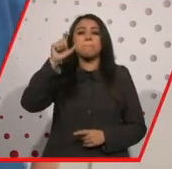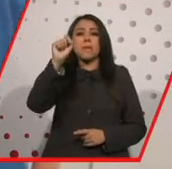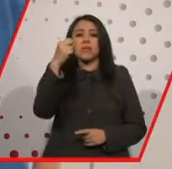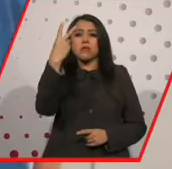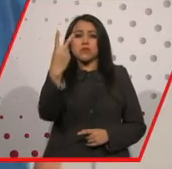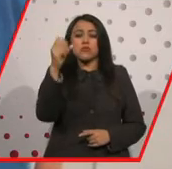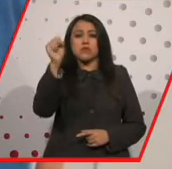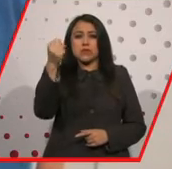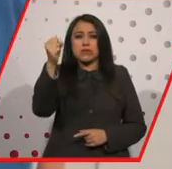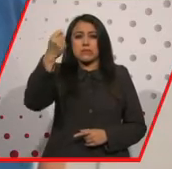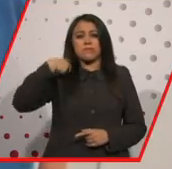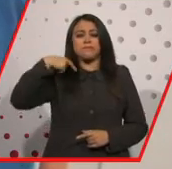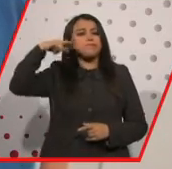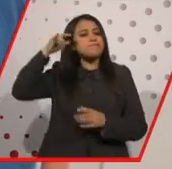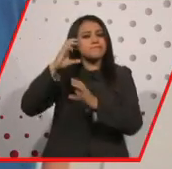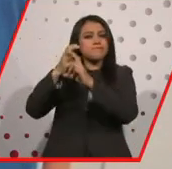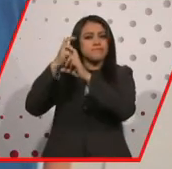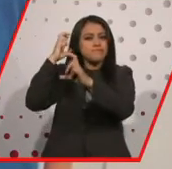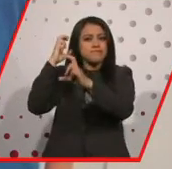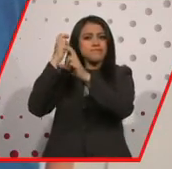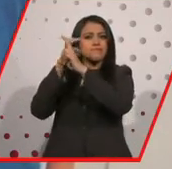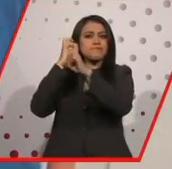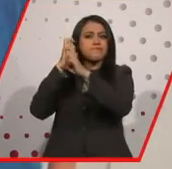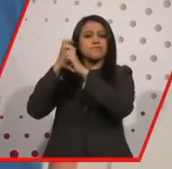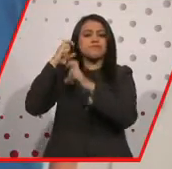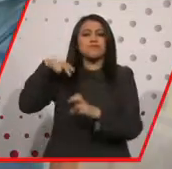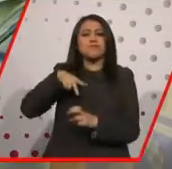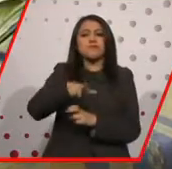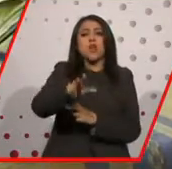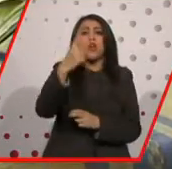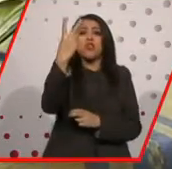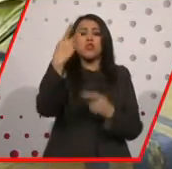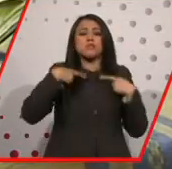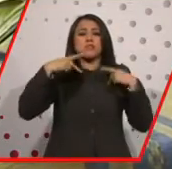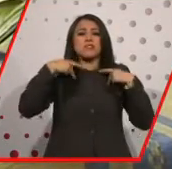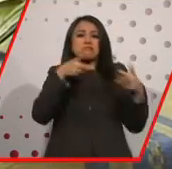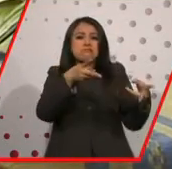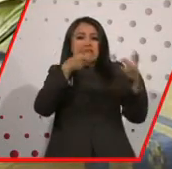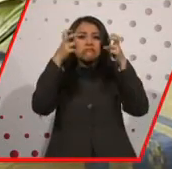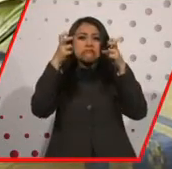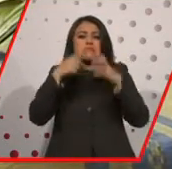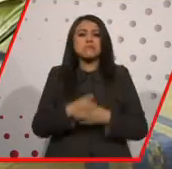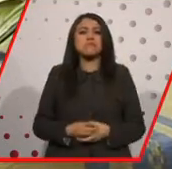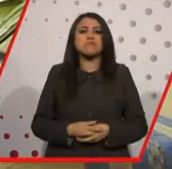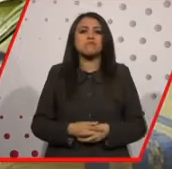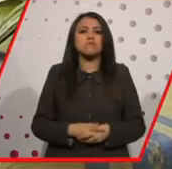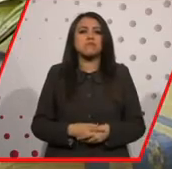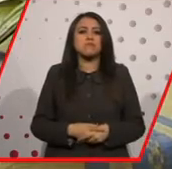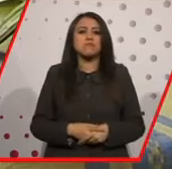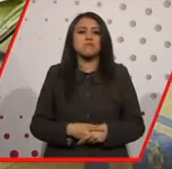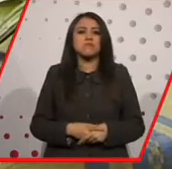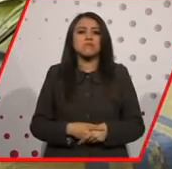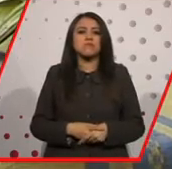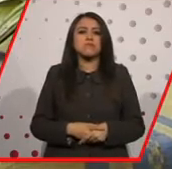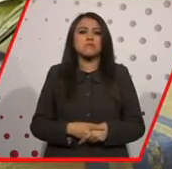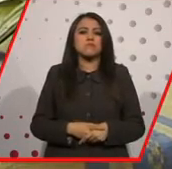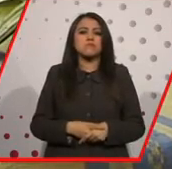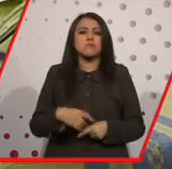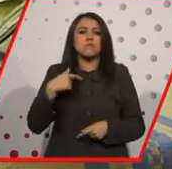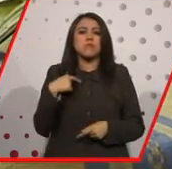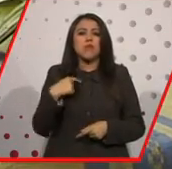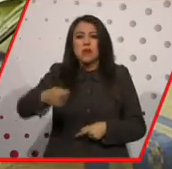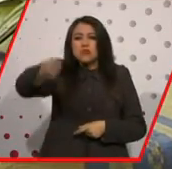2014 recorría su ruta habitual cuando lo abordaron dos asaltantes. Con gorra, suéter, pantalón de